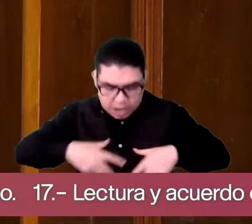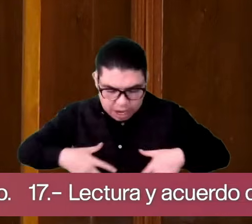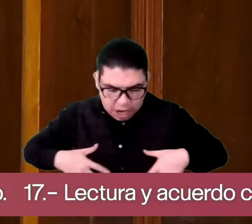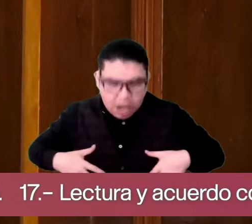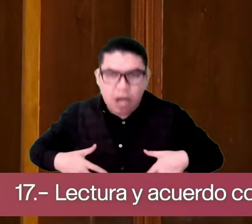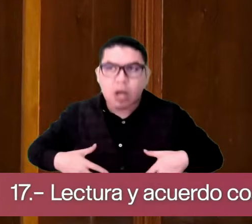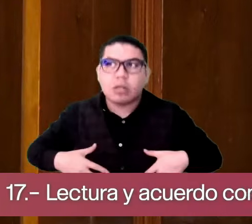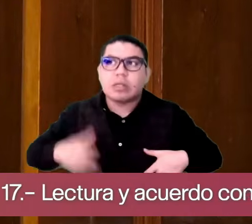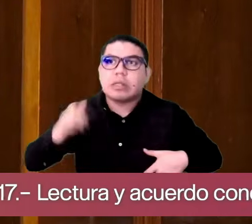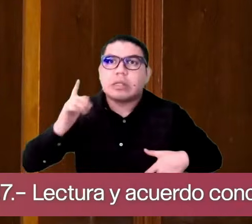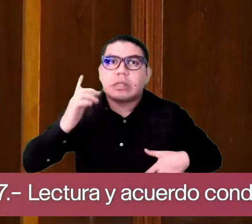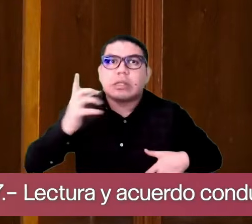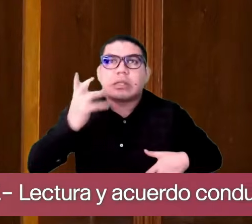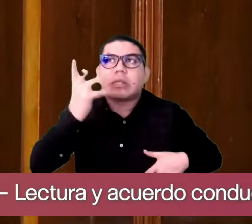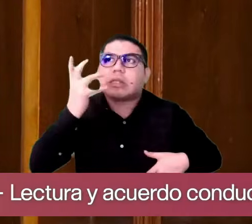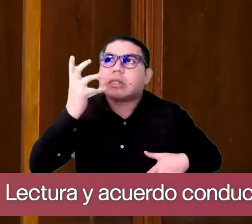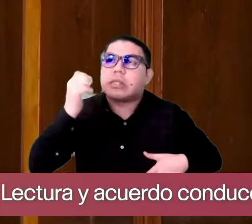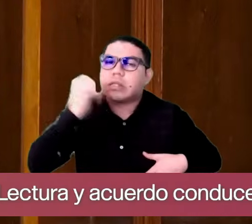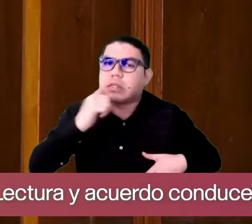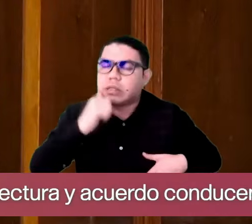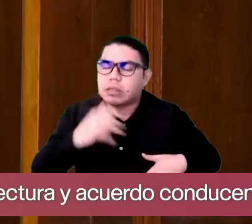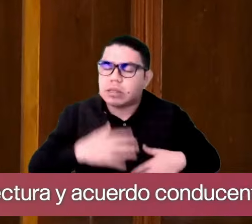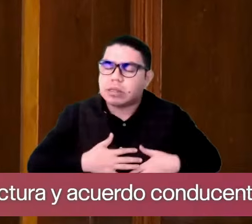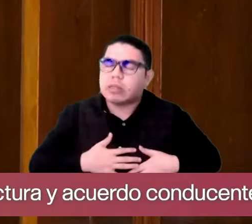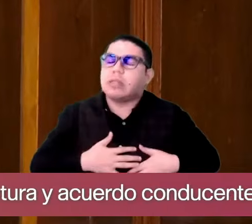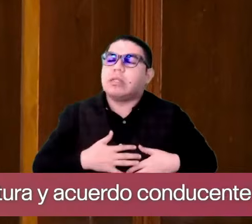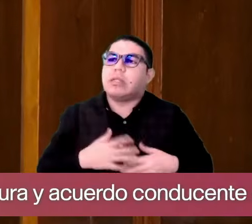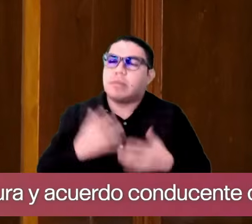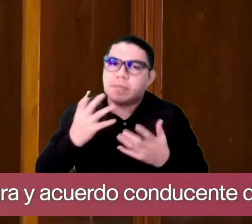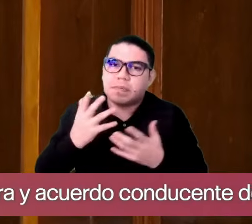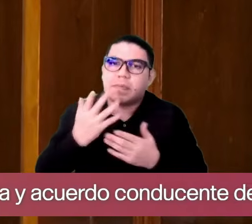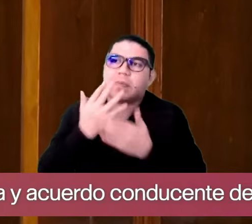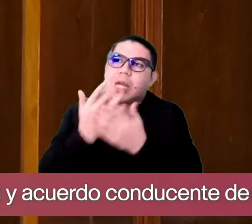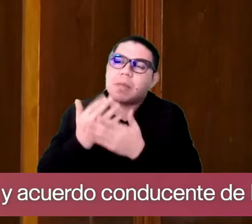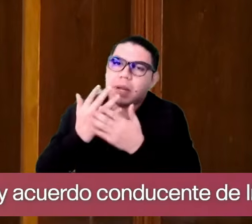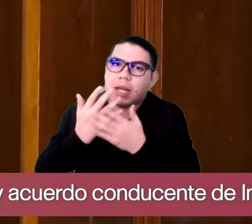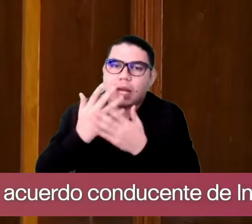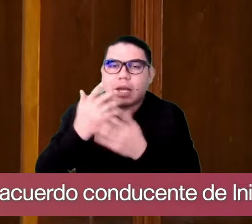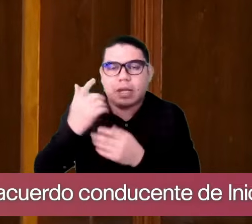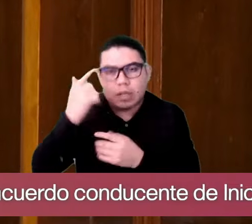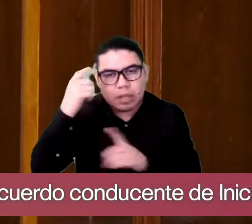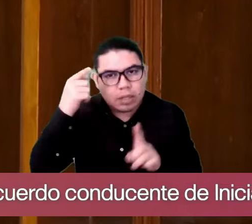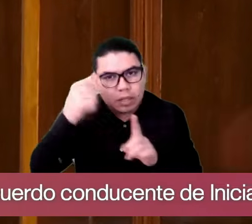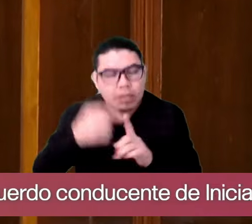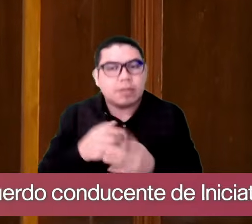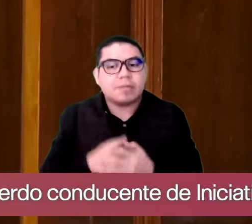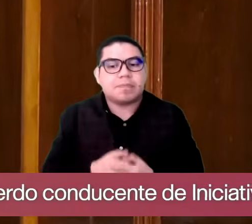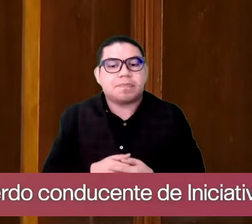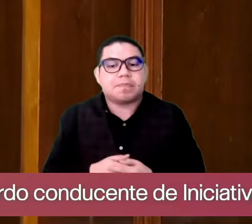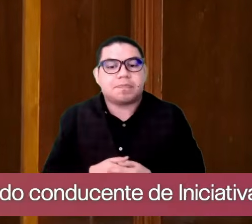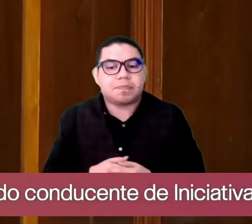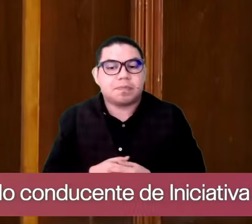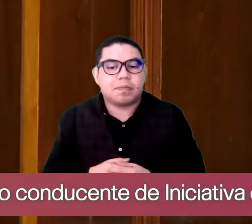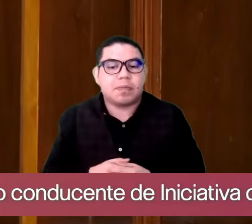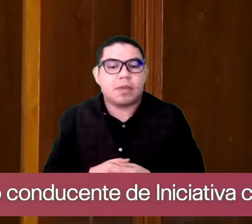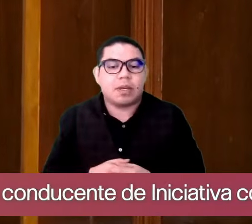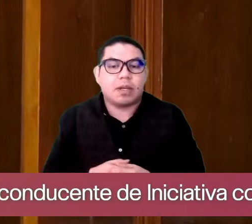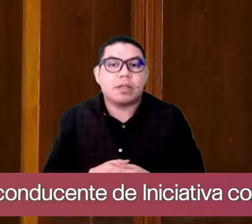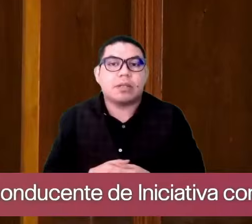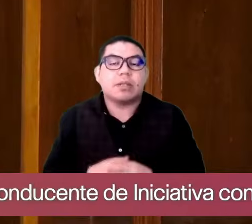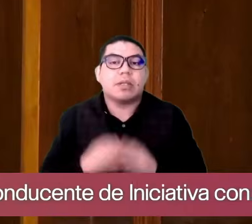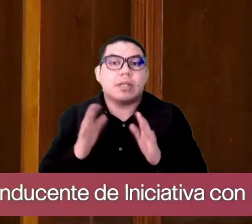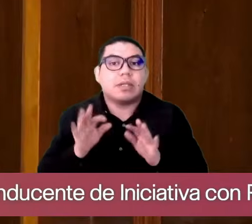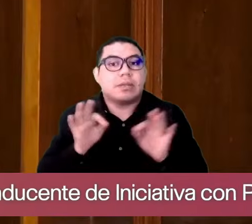esperanza quebrada, pero siempre viva. Han hecho el trabajo que no debería